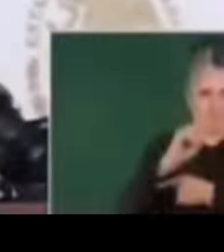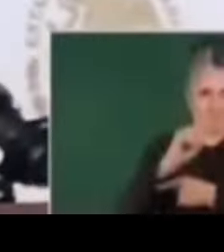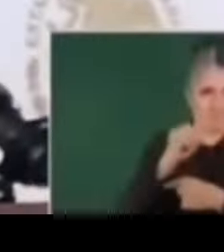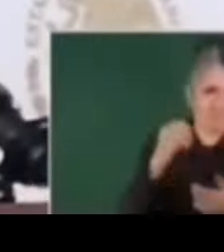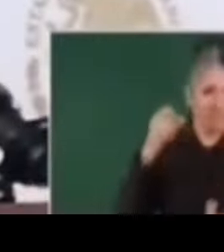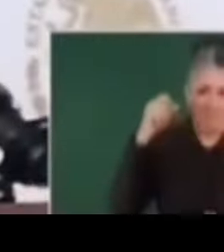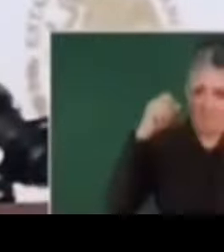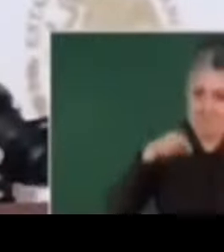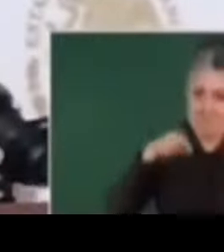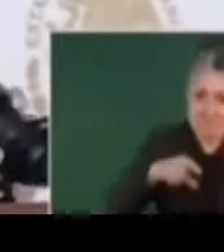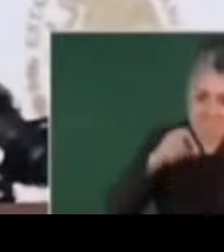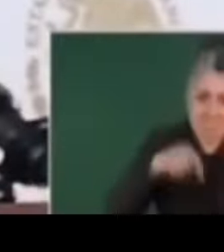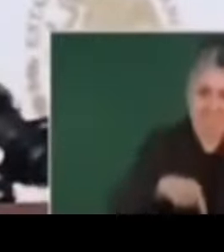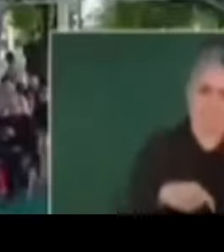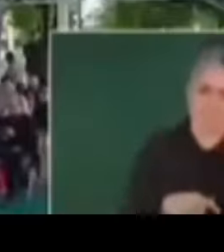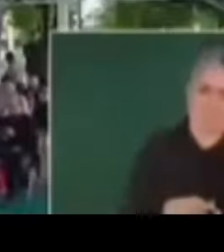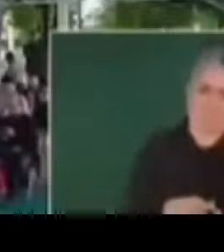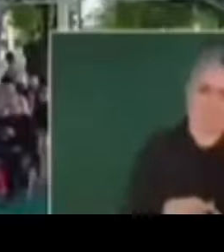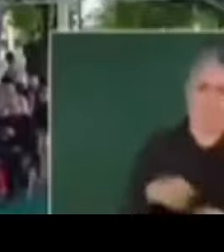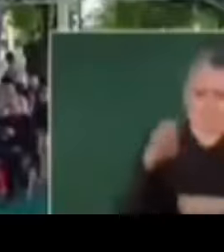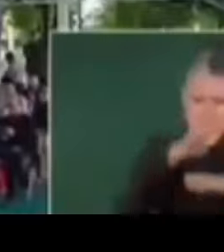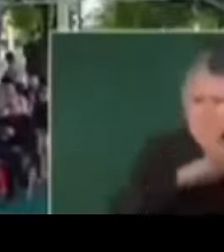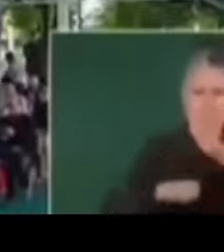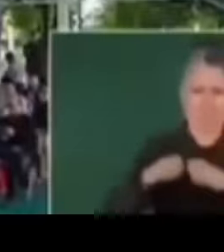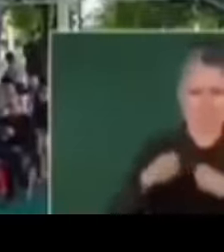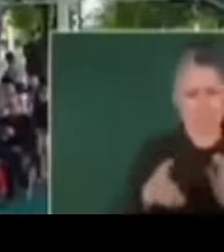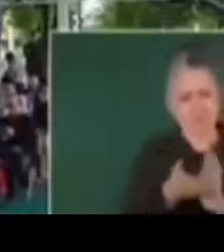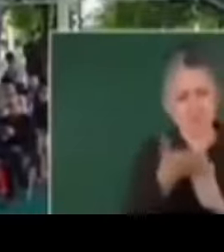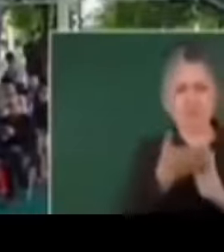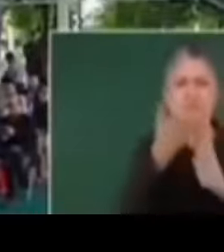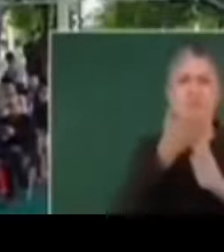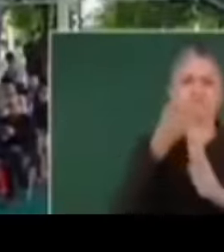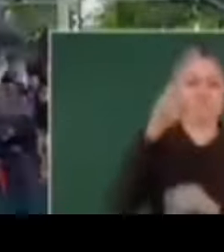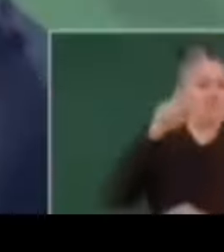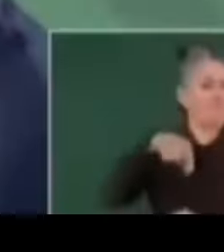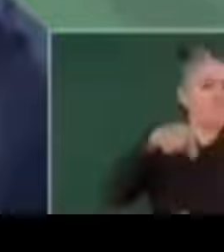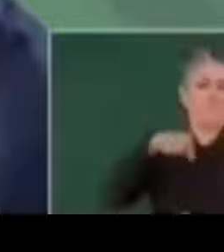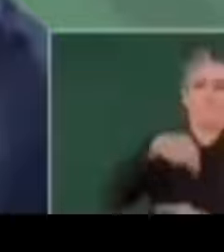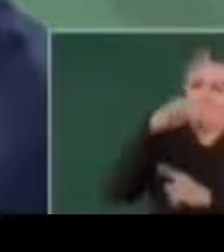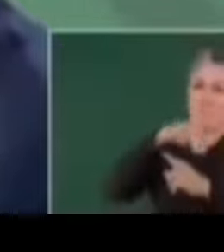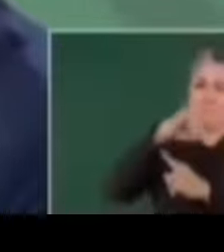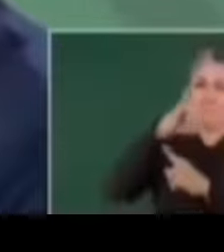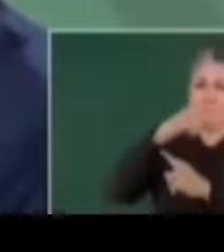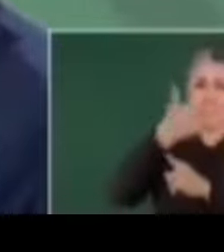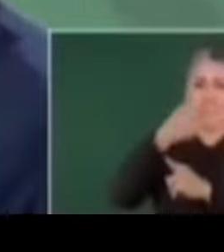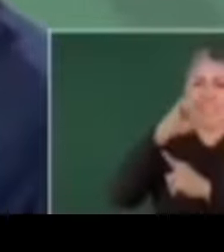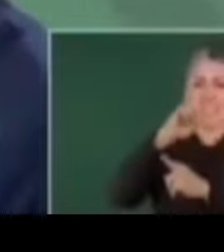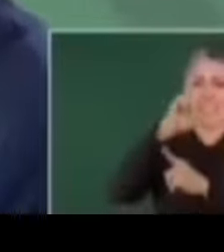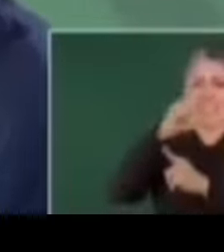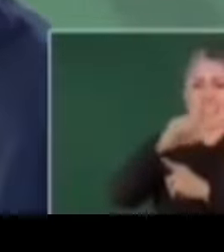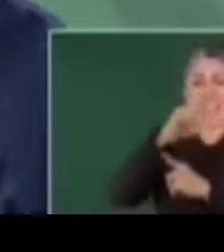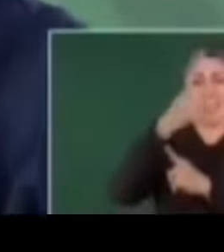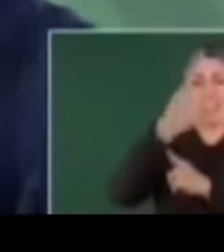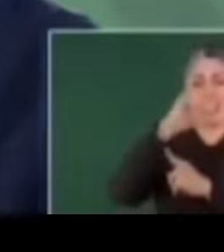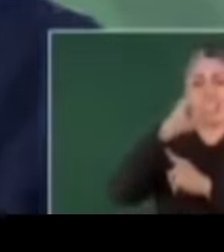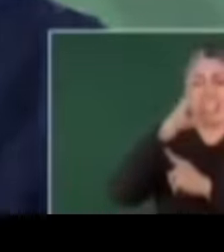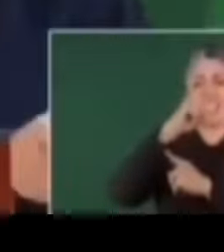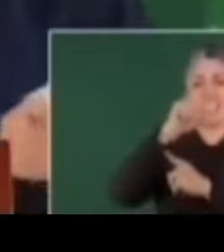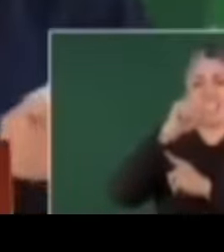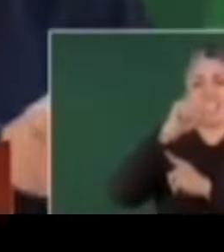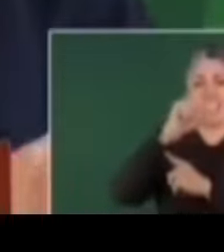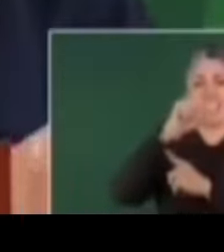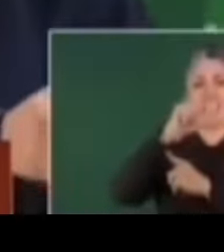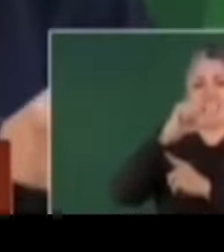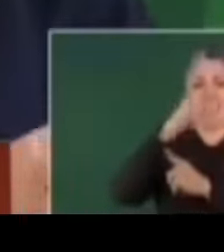O sea que esta empresa de la señora y de su familia, pues es básicamente